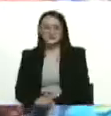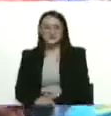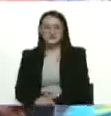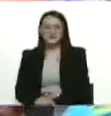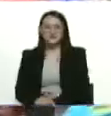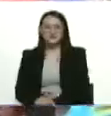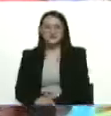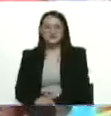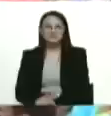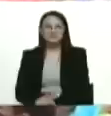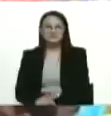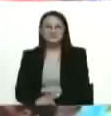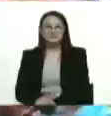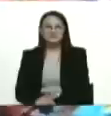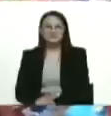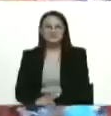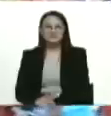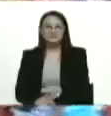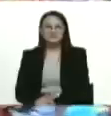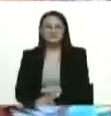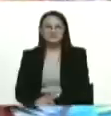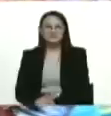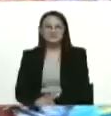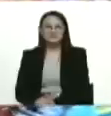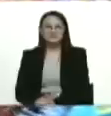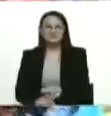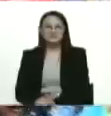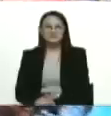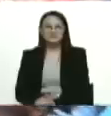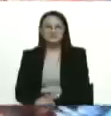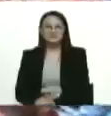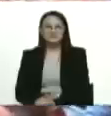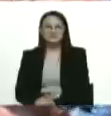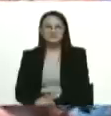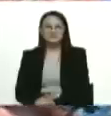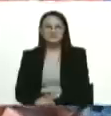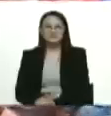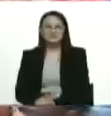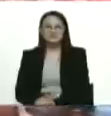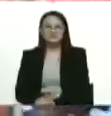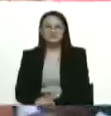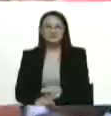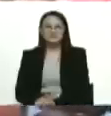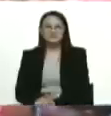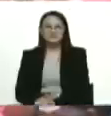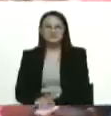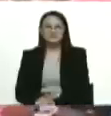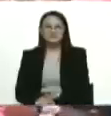la linda puerta que siempre ha estado abierta a la vida.